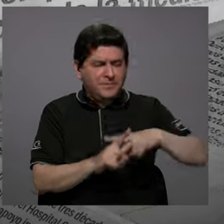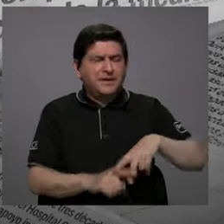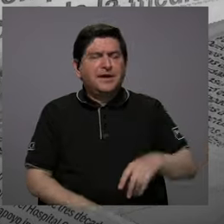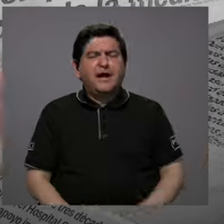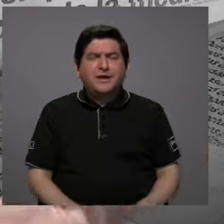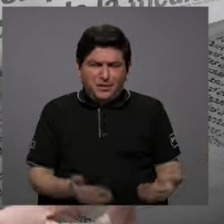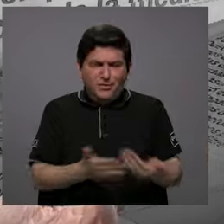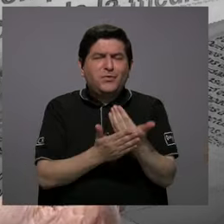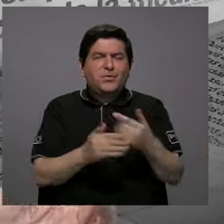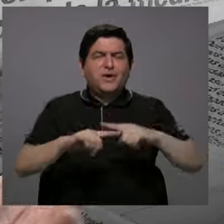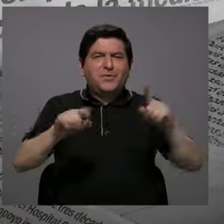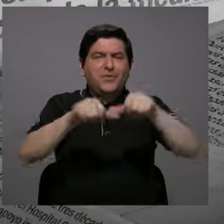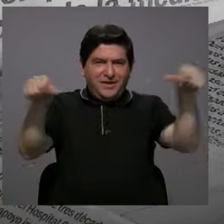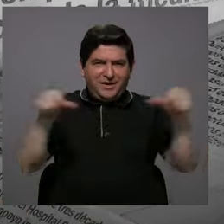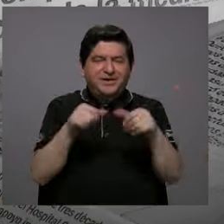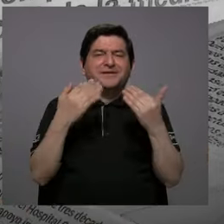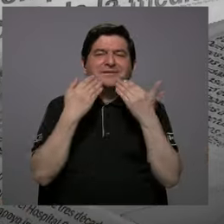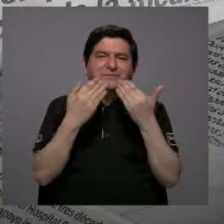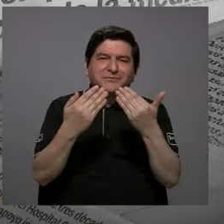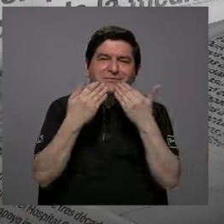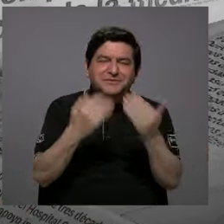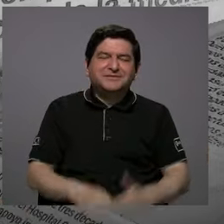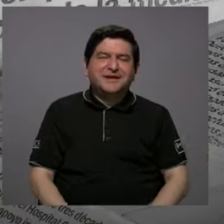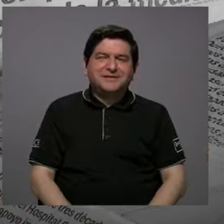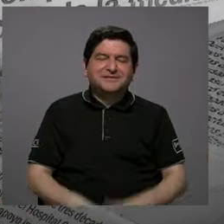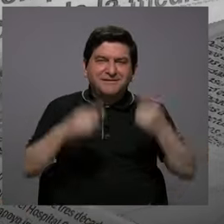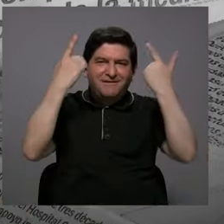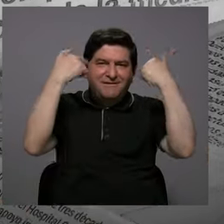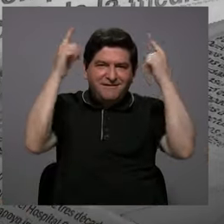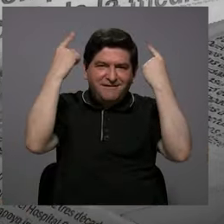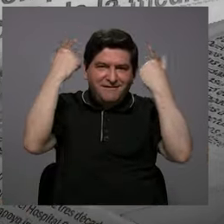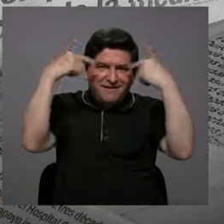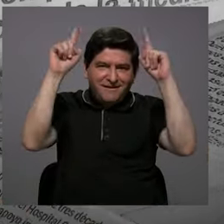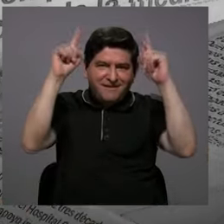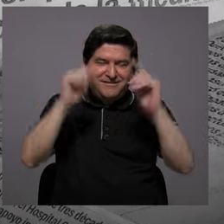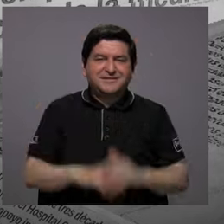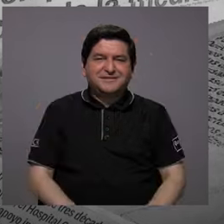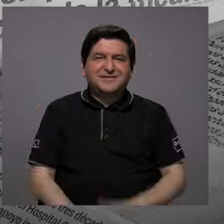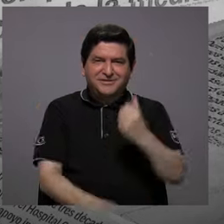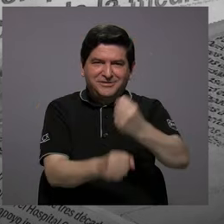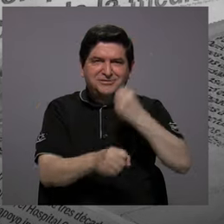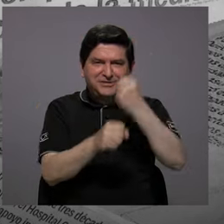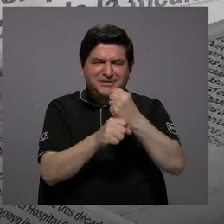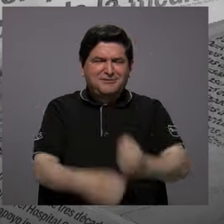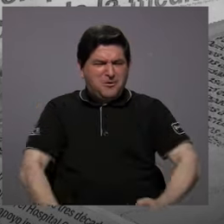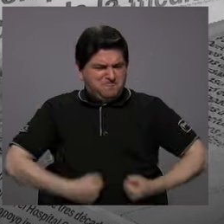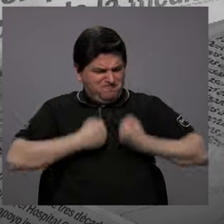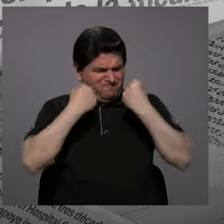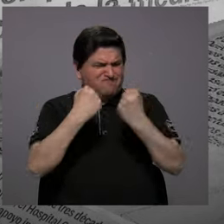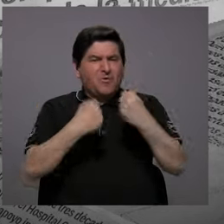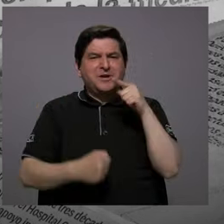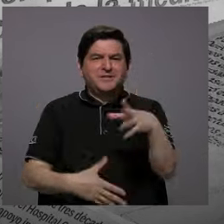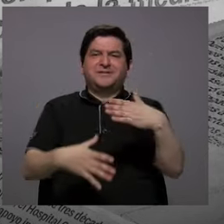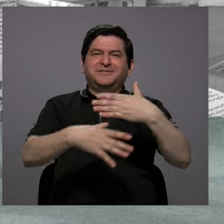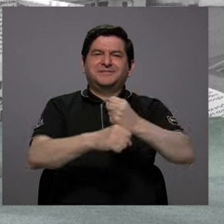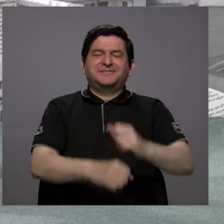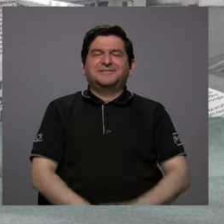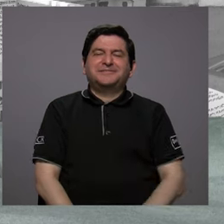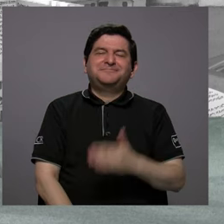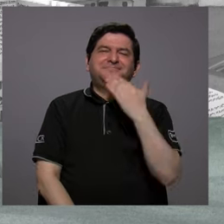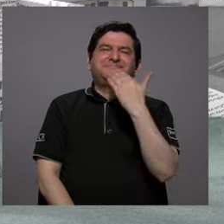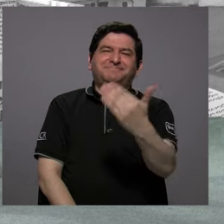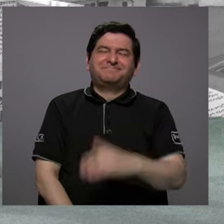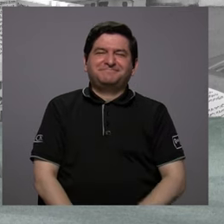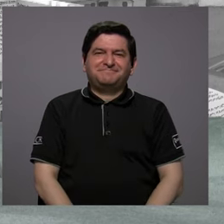áreas le damos las gracias Muchos éxitos en ese trabajo tan intenso que lleva a cabo Muchas